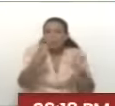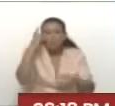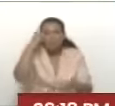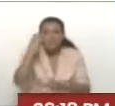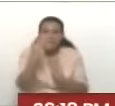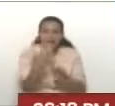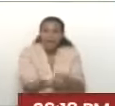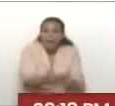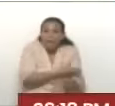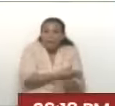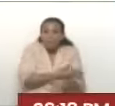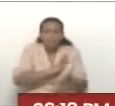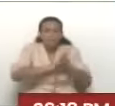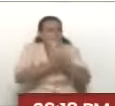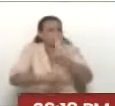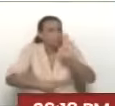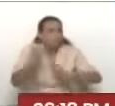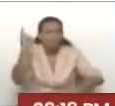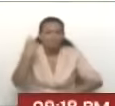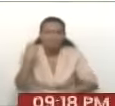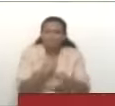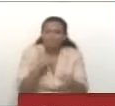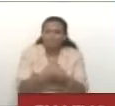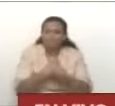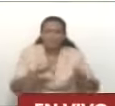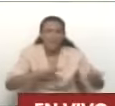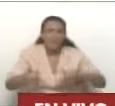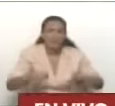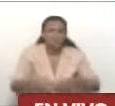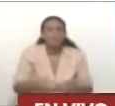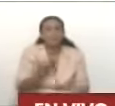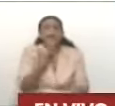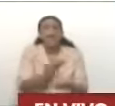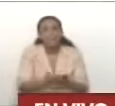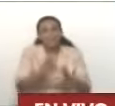a Dios. Gloria a Dios. Gloria a Dios a las alturas. Amén.